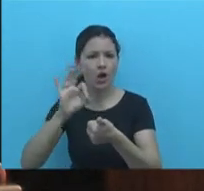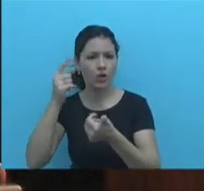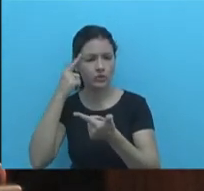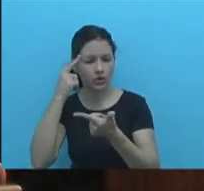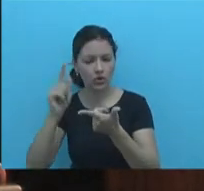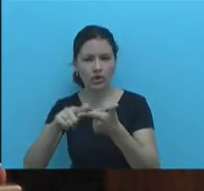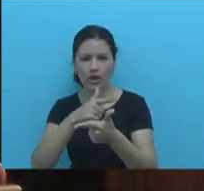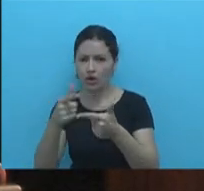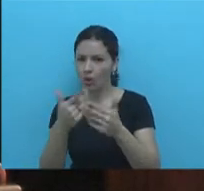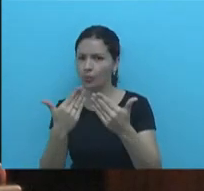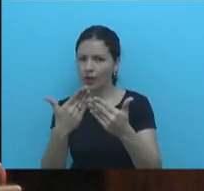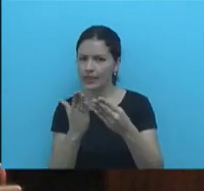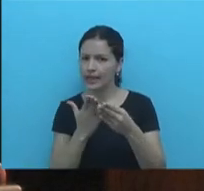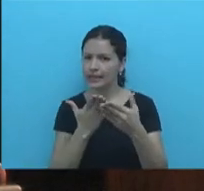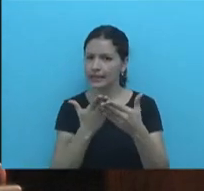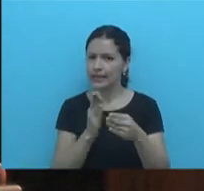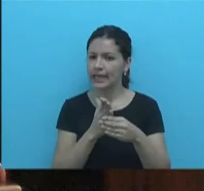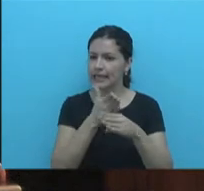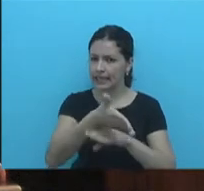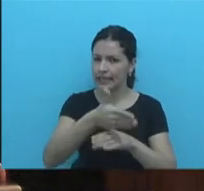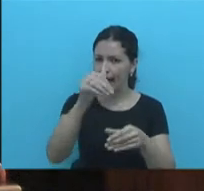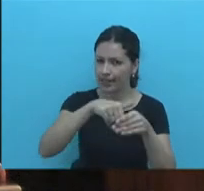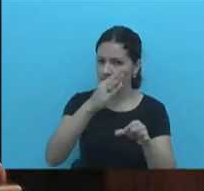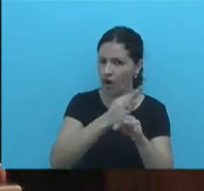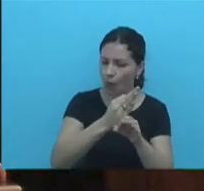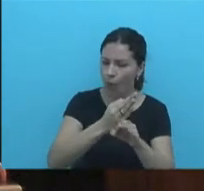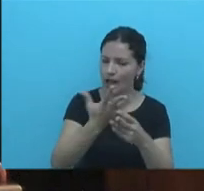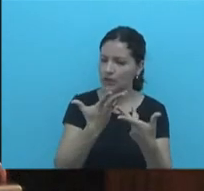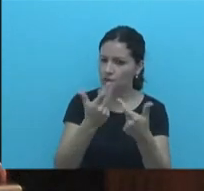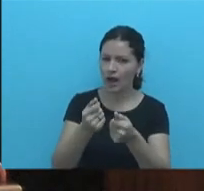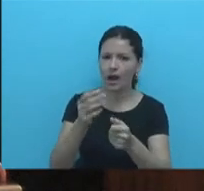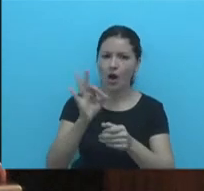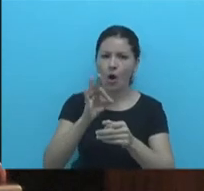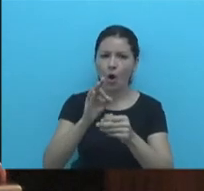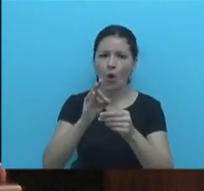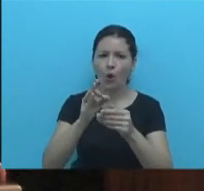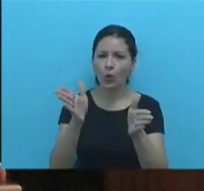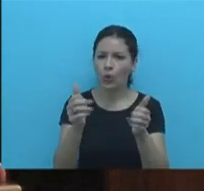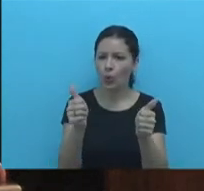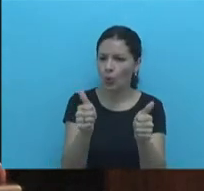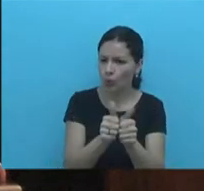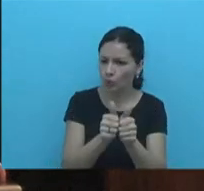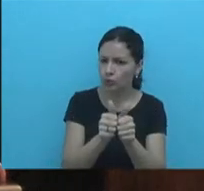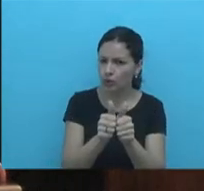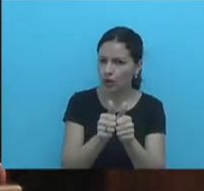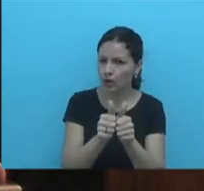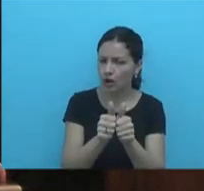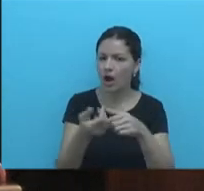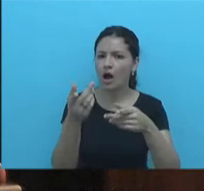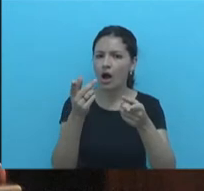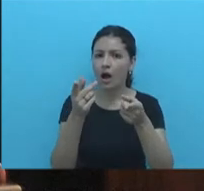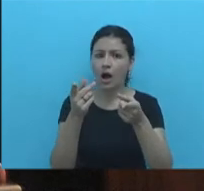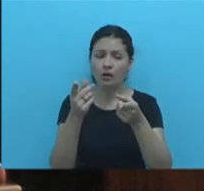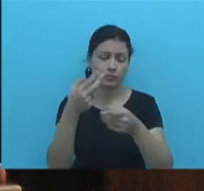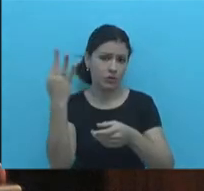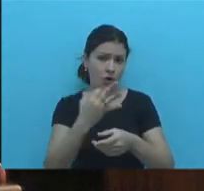profesional. Quisiera que me expliquen cómo un profesional de ya recibido, obviamente, supervisaría a estos